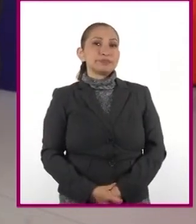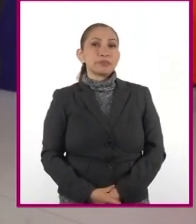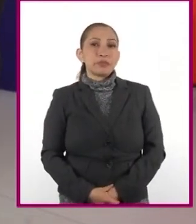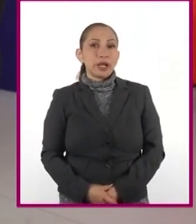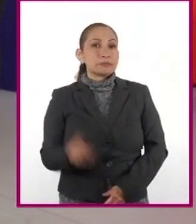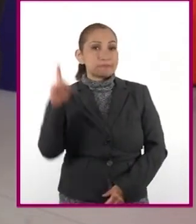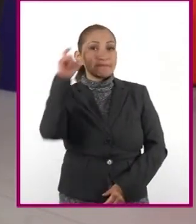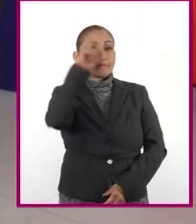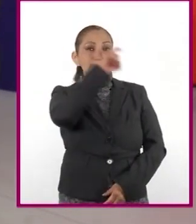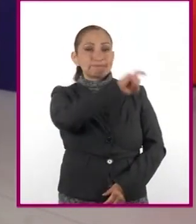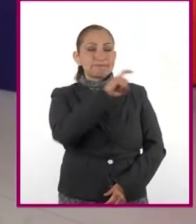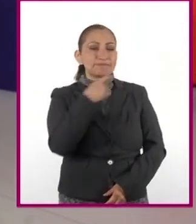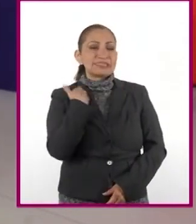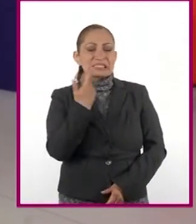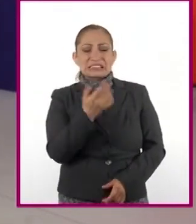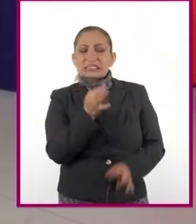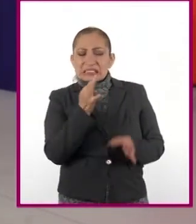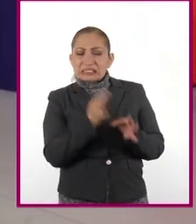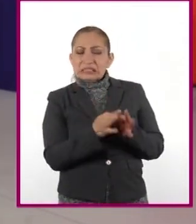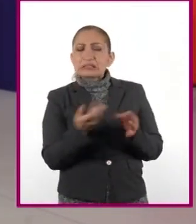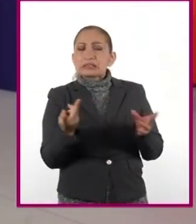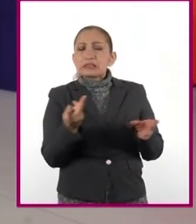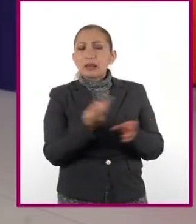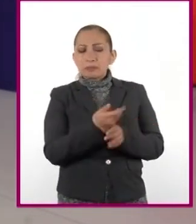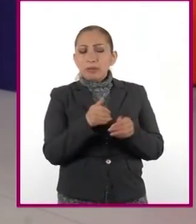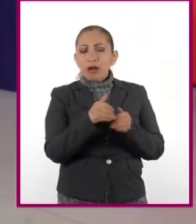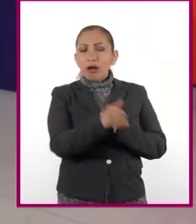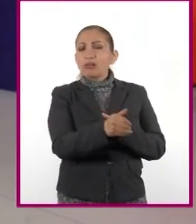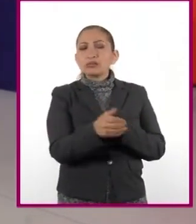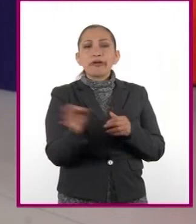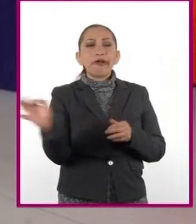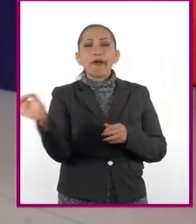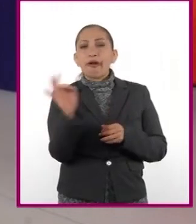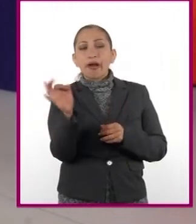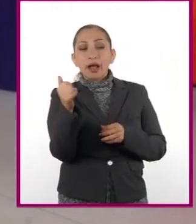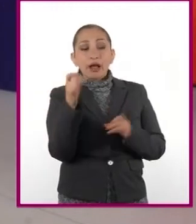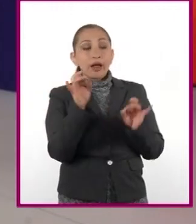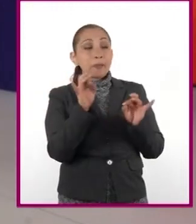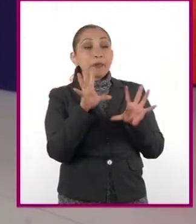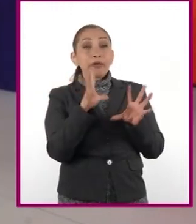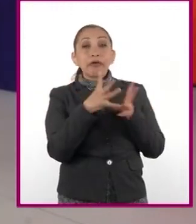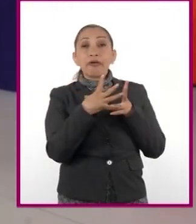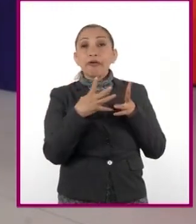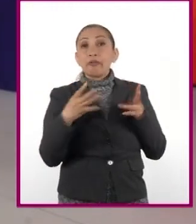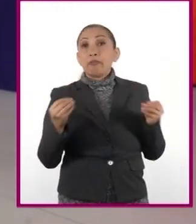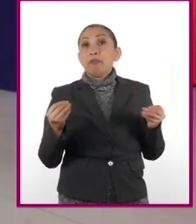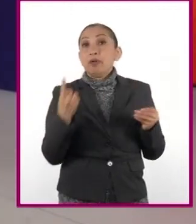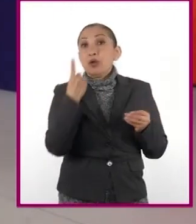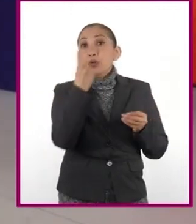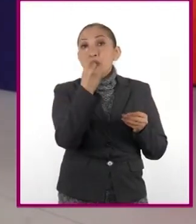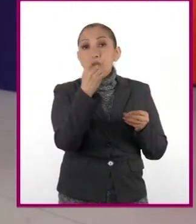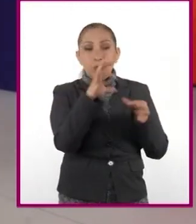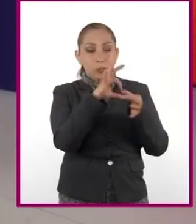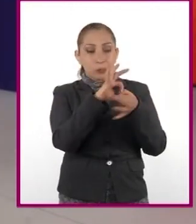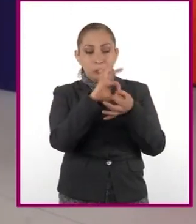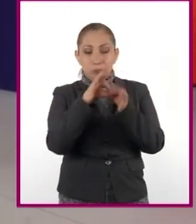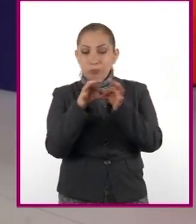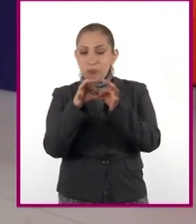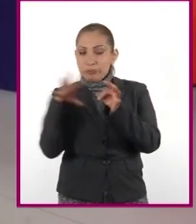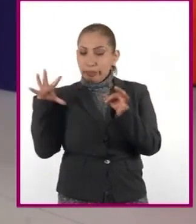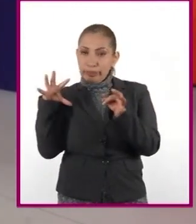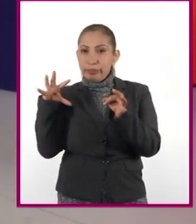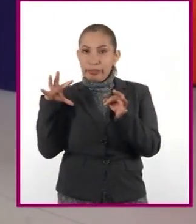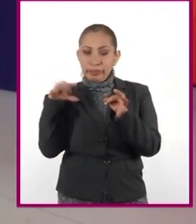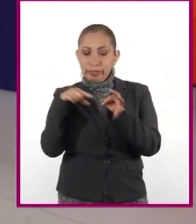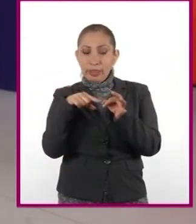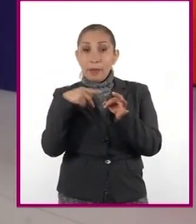Es muy difícil predecir exactamente qué ocurriría en caso de desaparecer un eslabón, pero